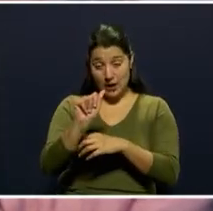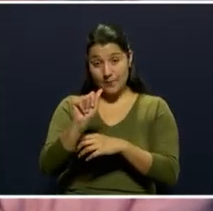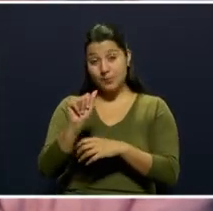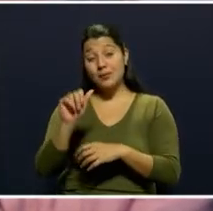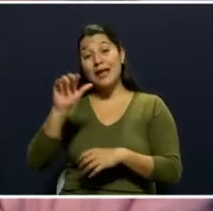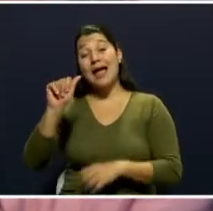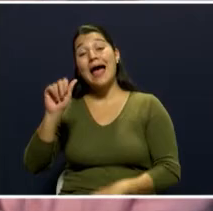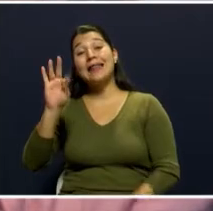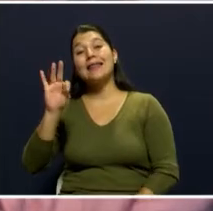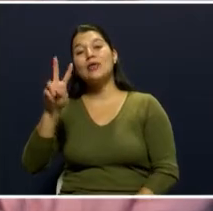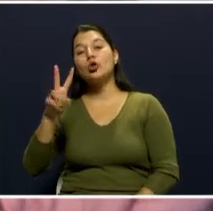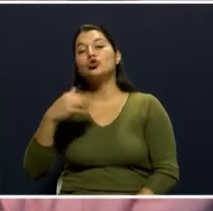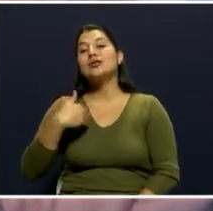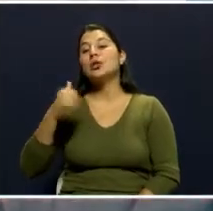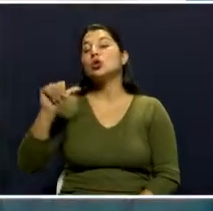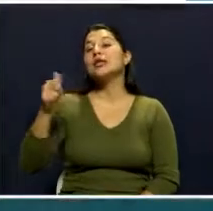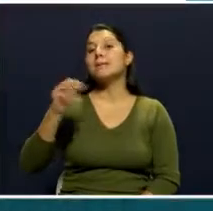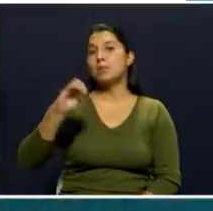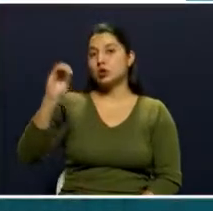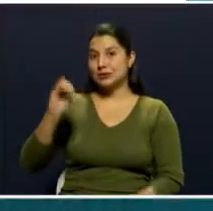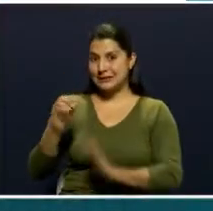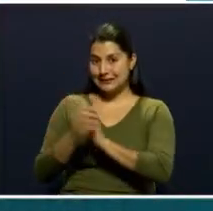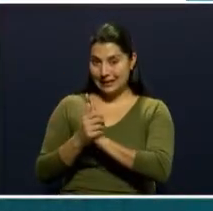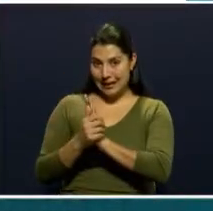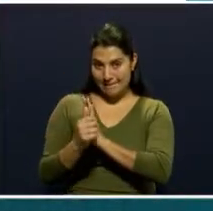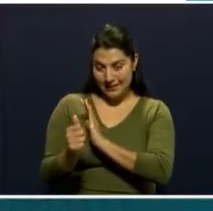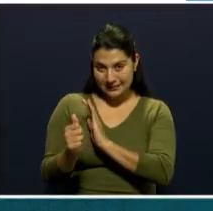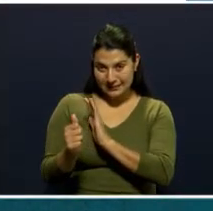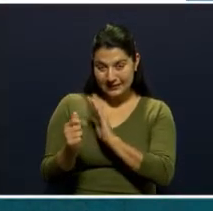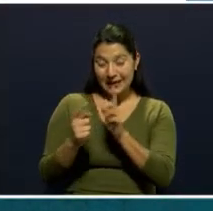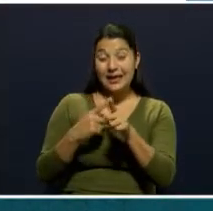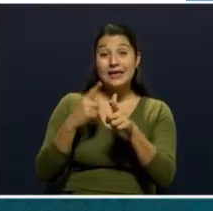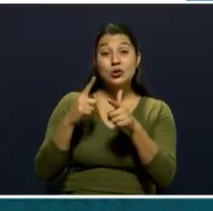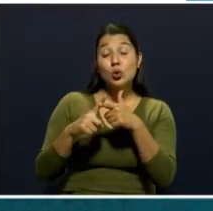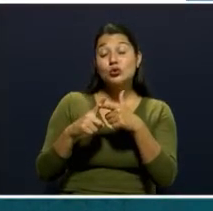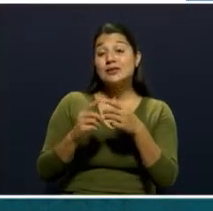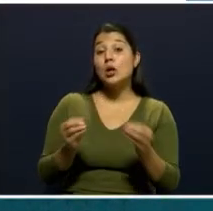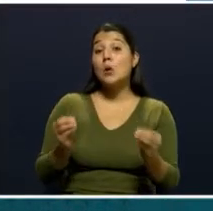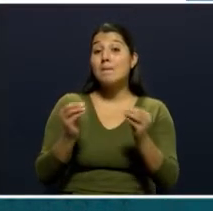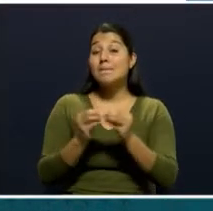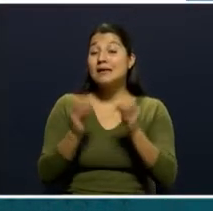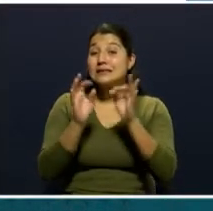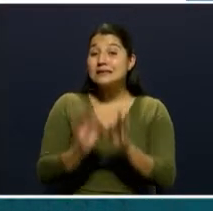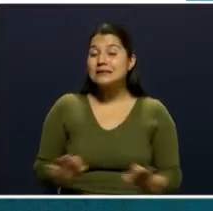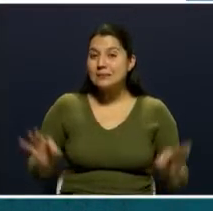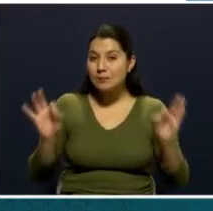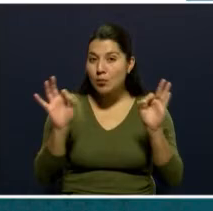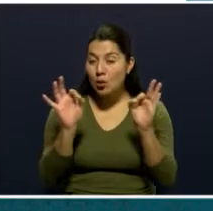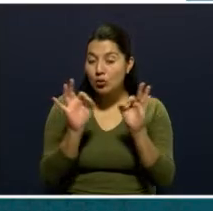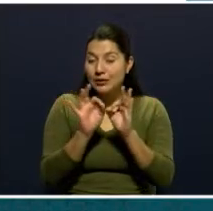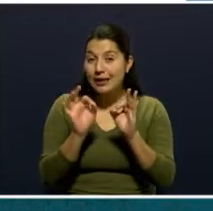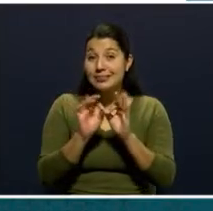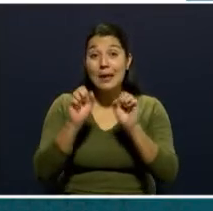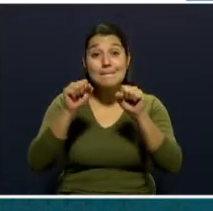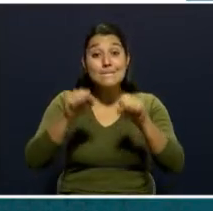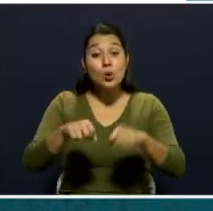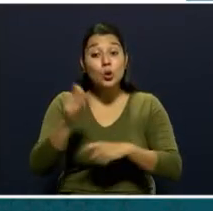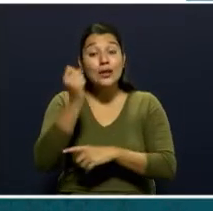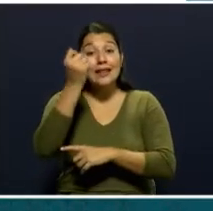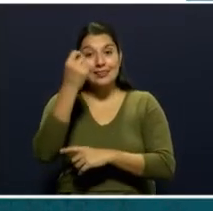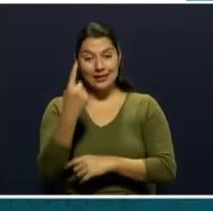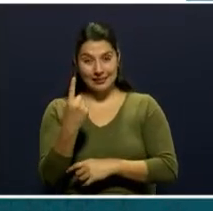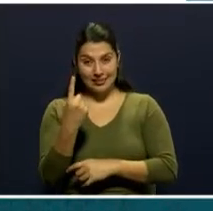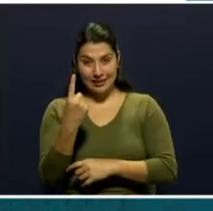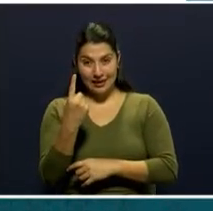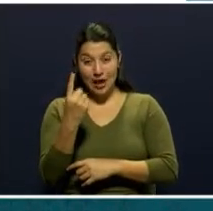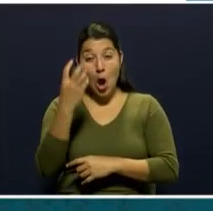de ingreso del virus. De manera que el punto más importante acá es entender o estudiar